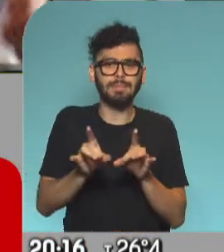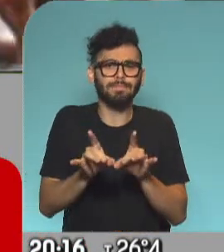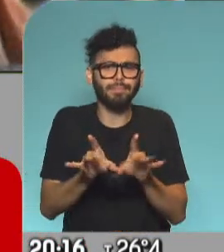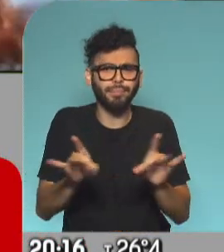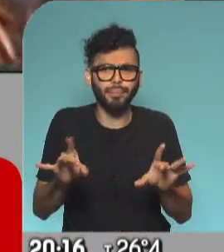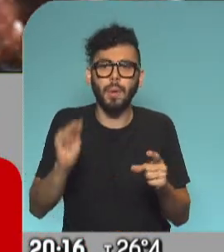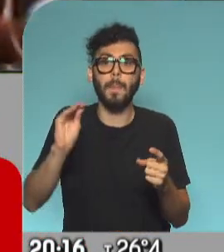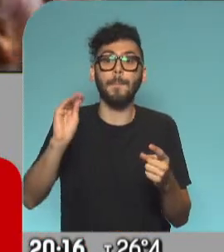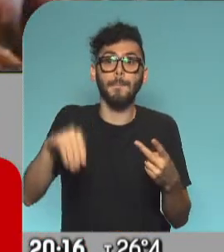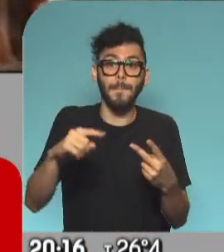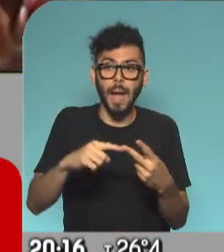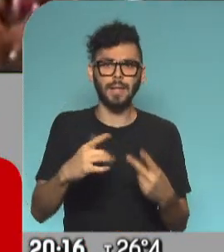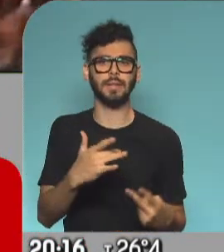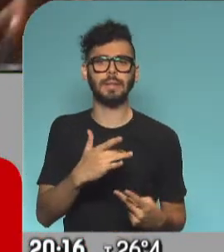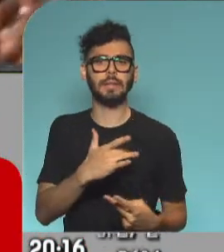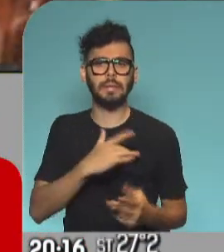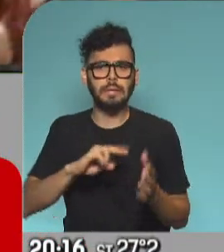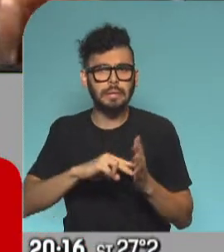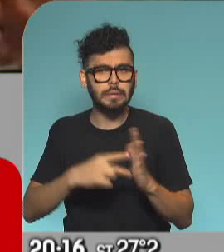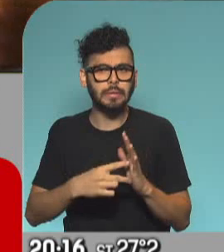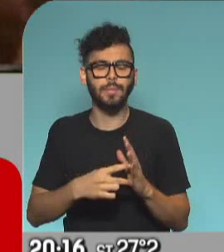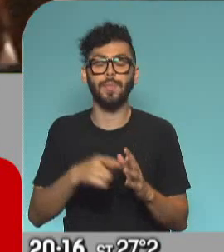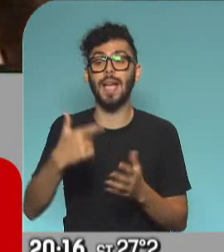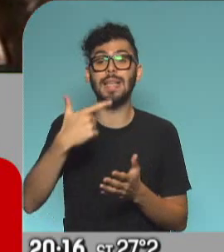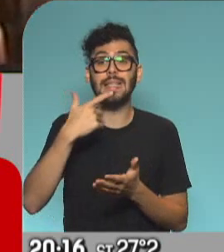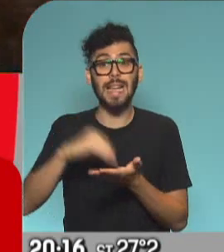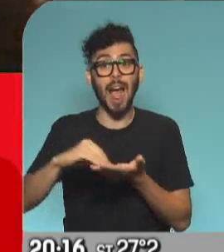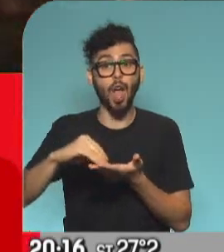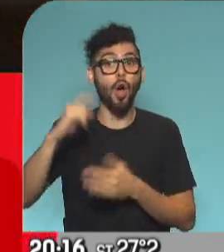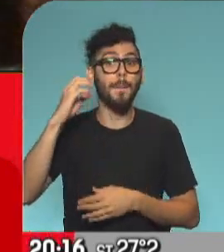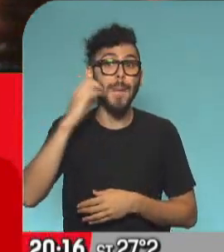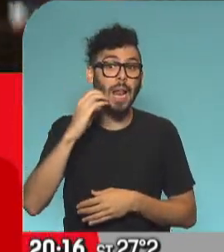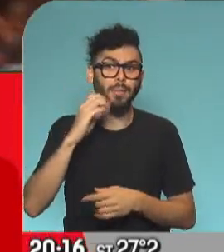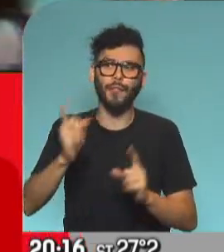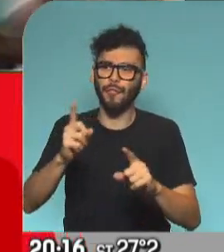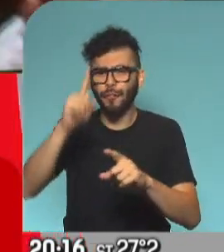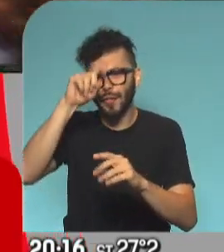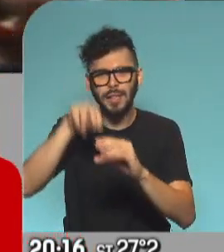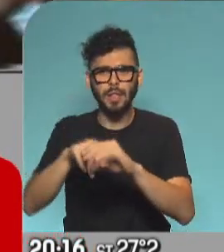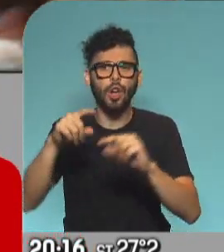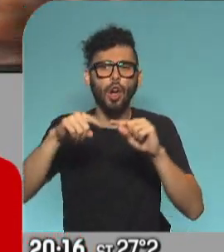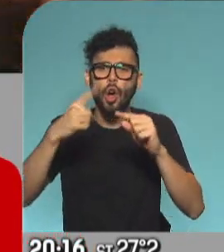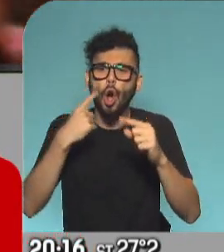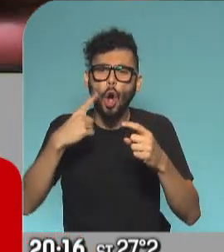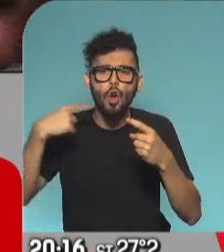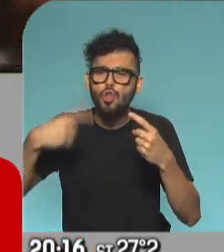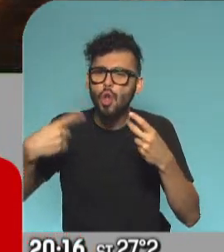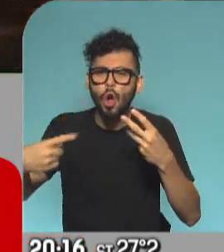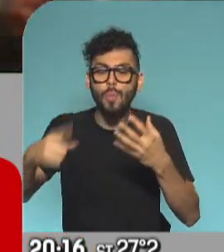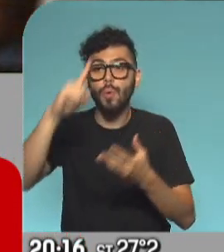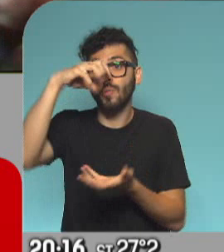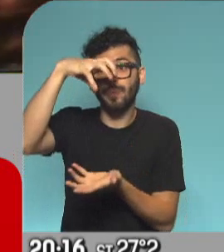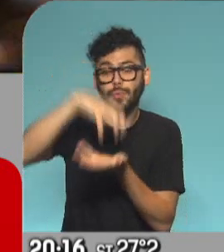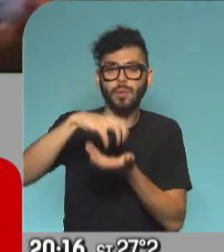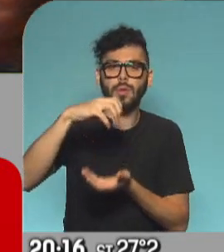una insuficiencia cardíaca. El senador Menem es monitoreado de manera permanente en la unidad coronaria de Los Arcos, acompañado